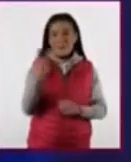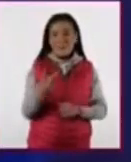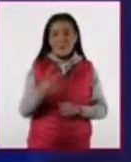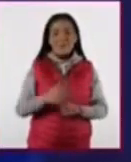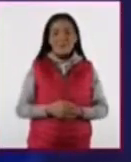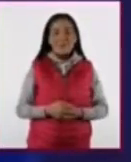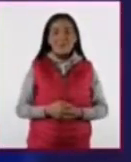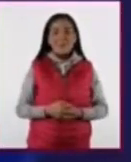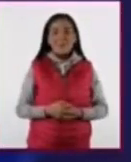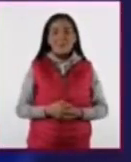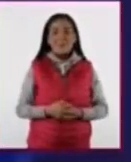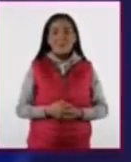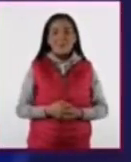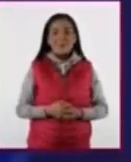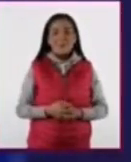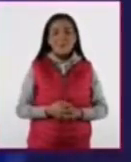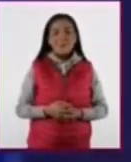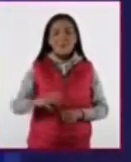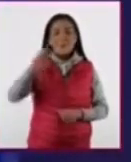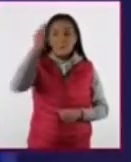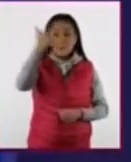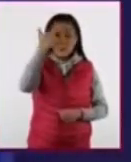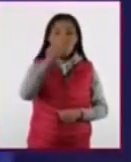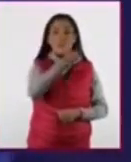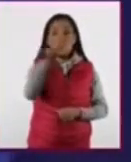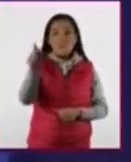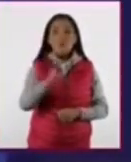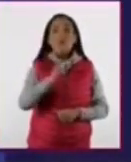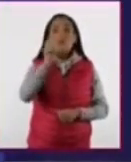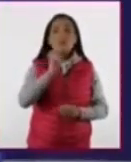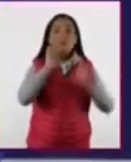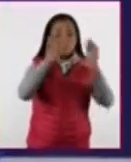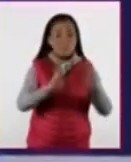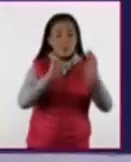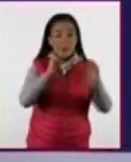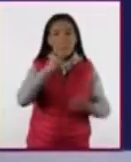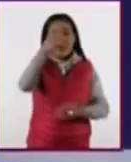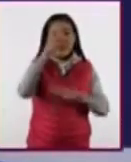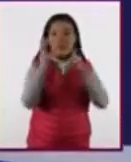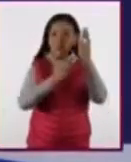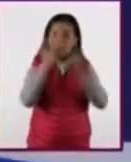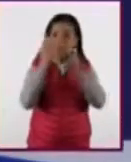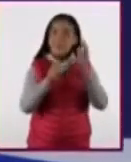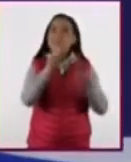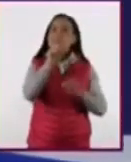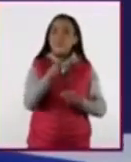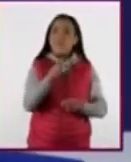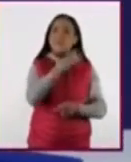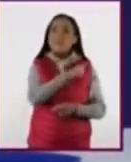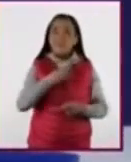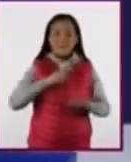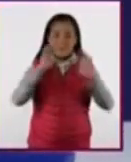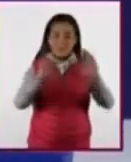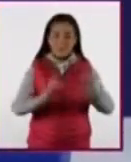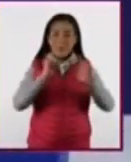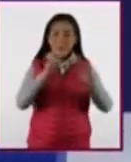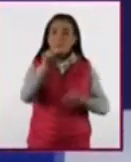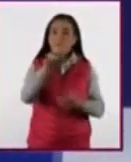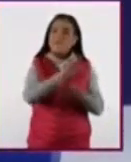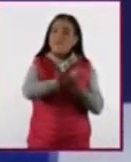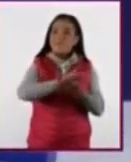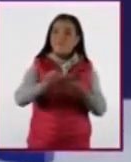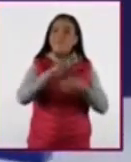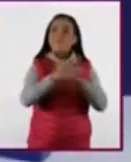sus hábitos de estudio deben sumar hábitos de higiene y alimentación, y que en la medida de lo